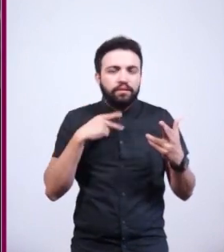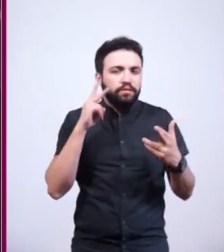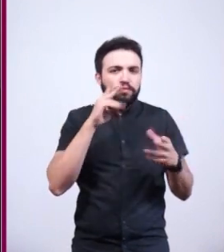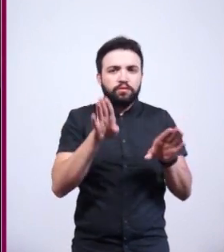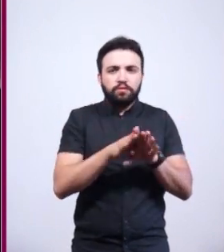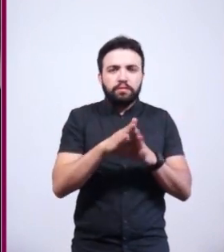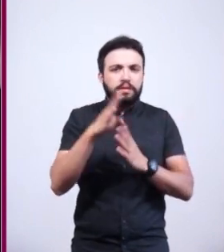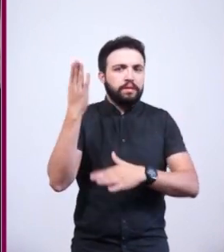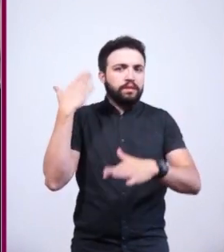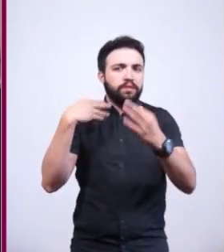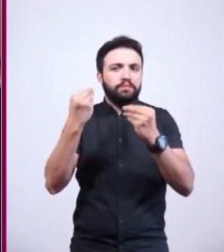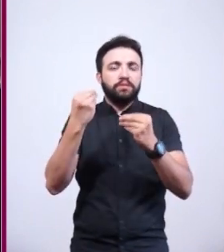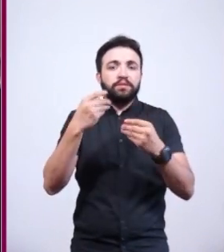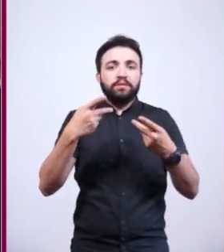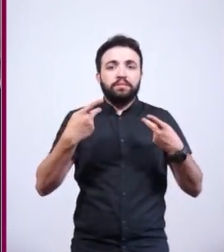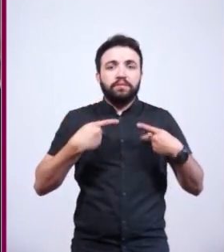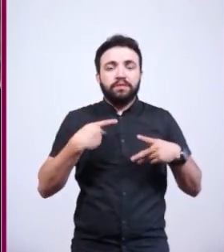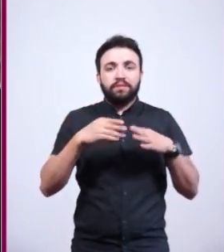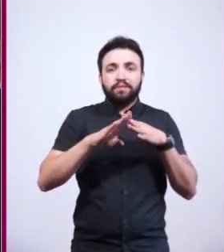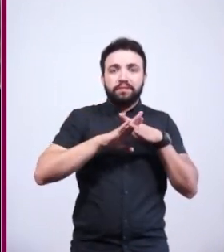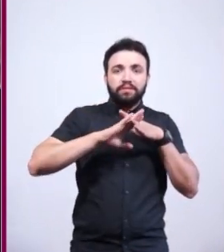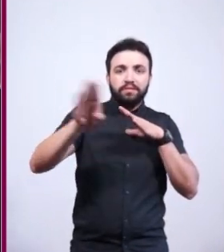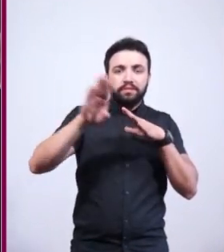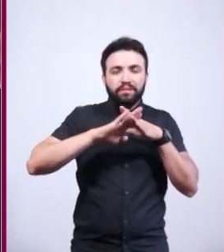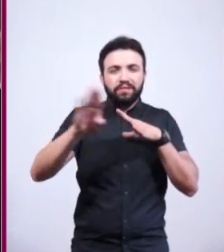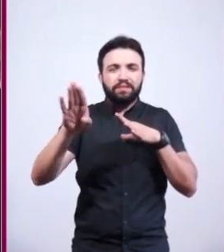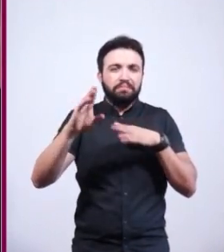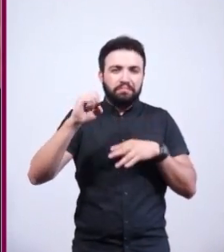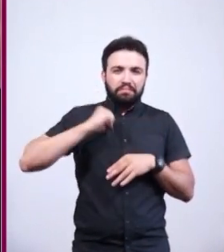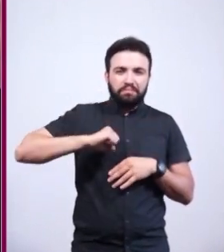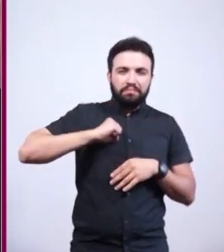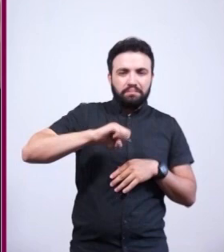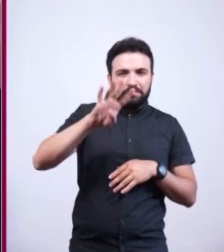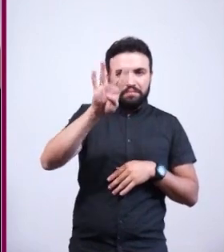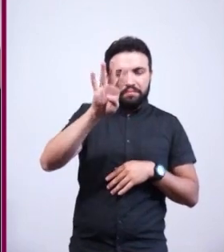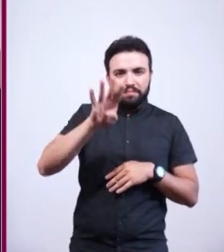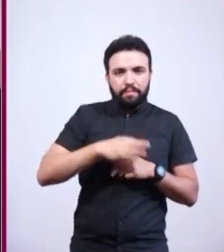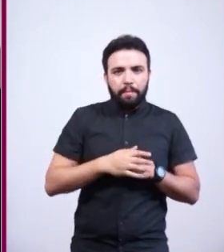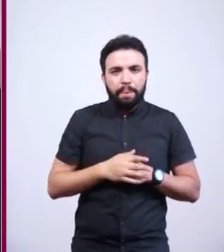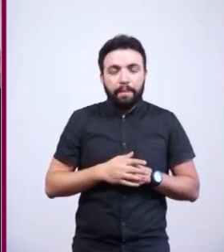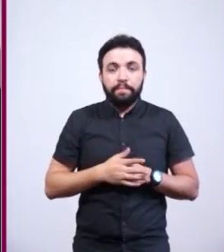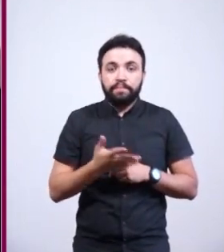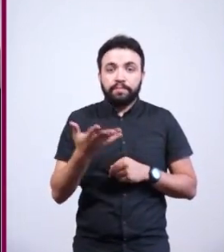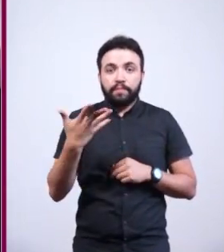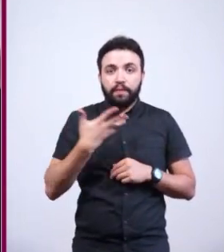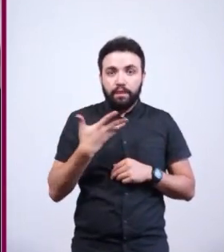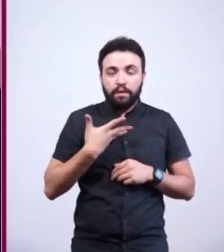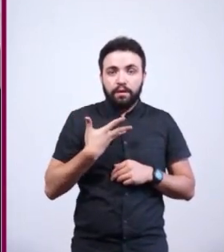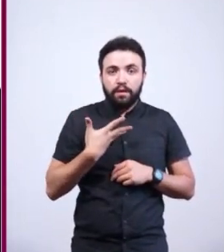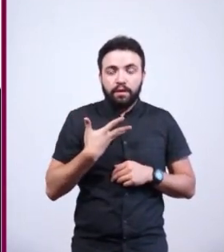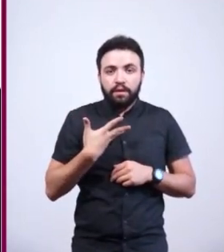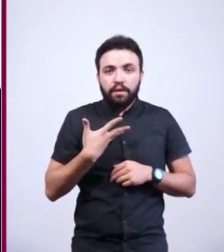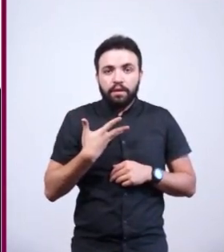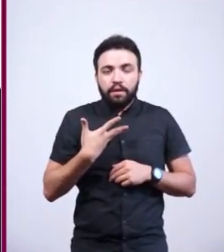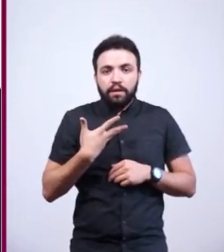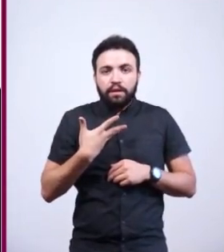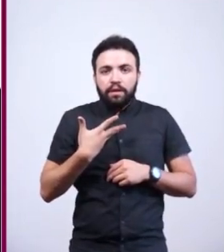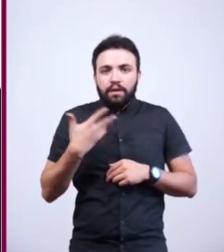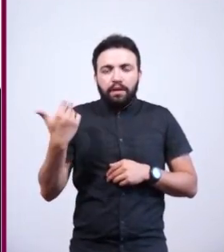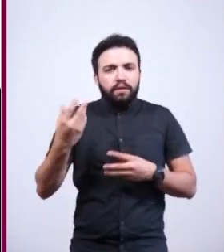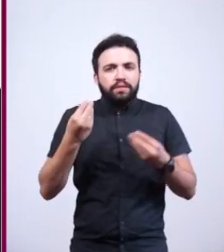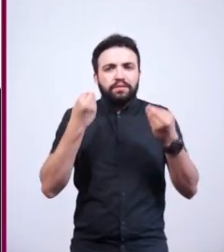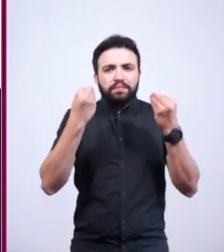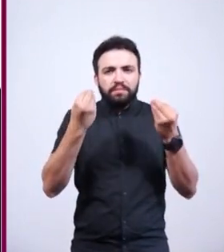muchos inmigrantes en el siglo XIX y que habían llevado con ellos y ellas